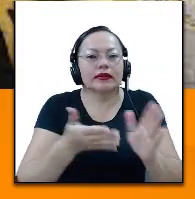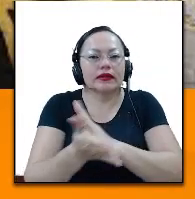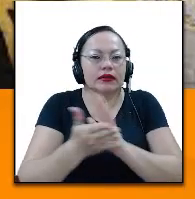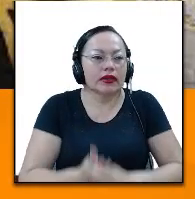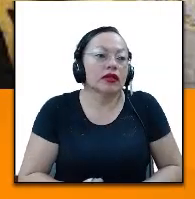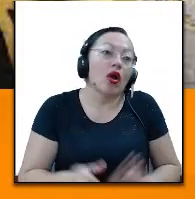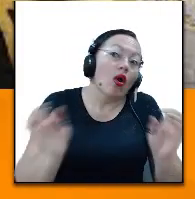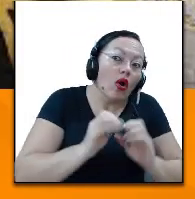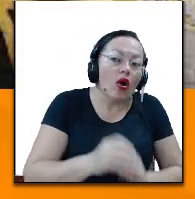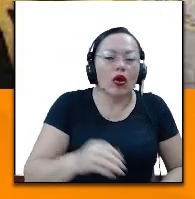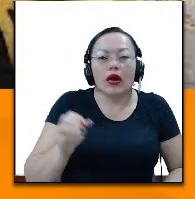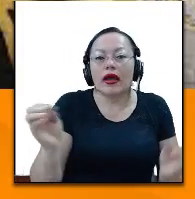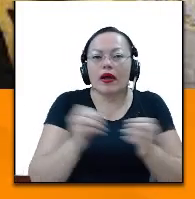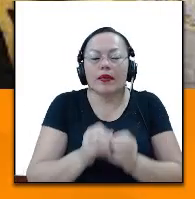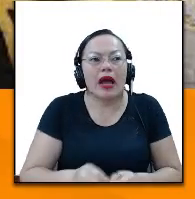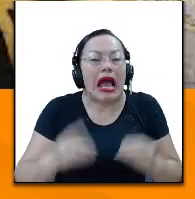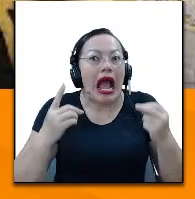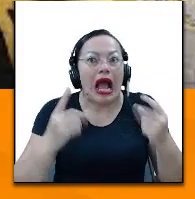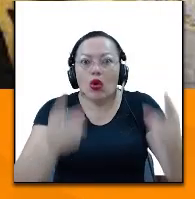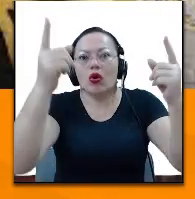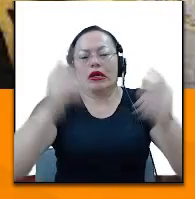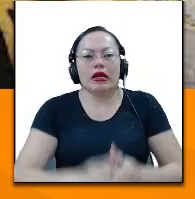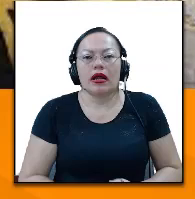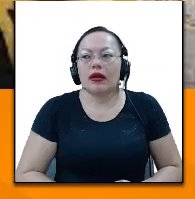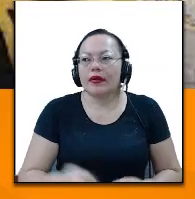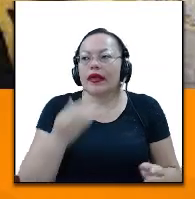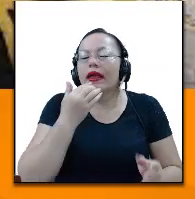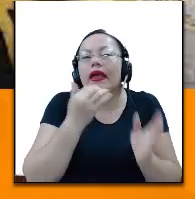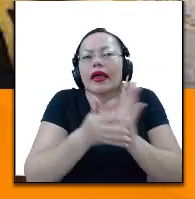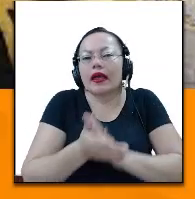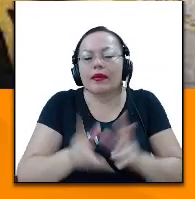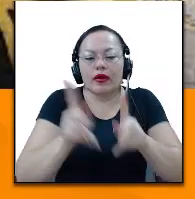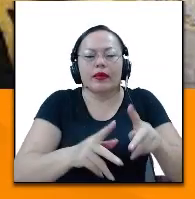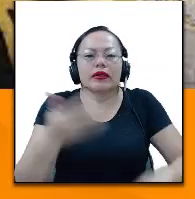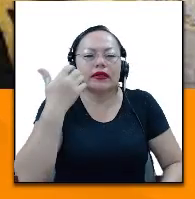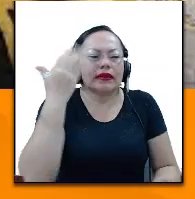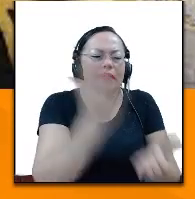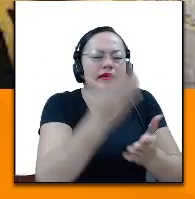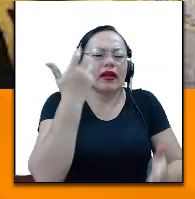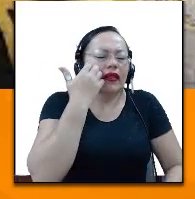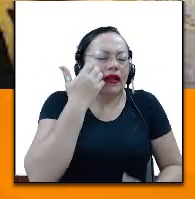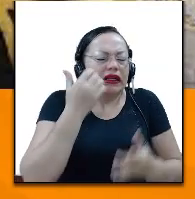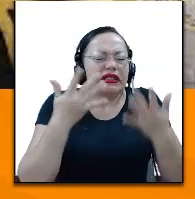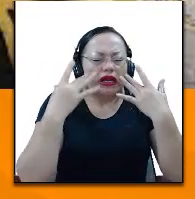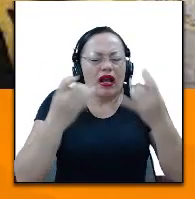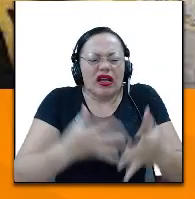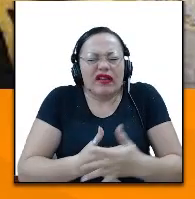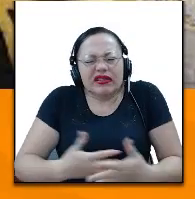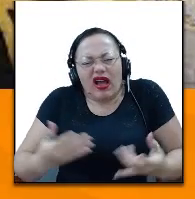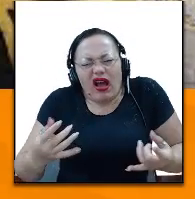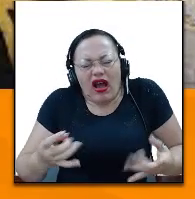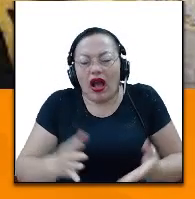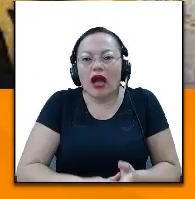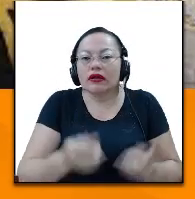fortuito y o de fuerza mayor. Es decir, si alguna persona se enferma de gravedad y hay que llevarla en un